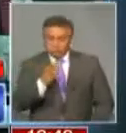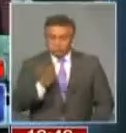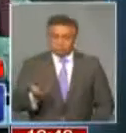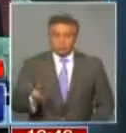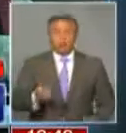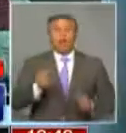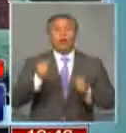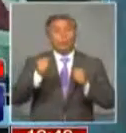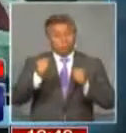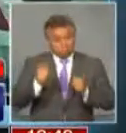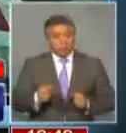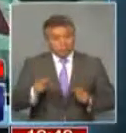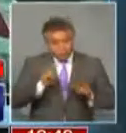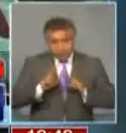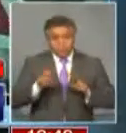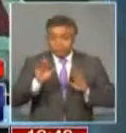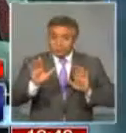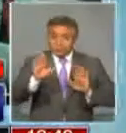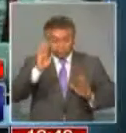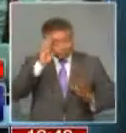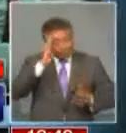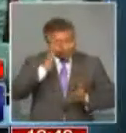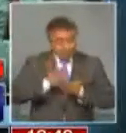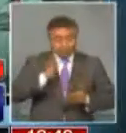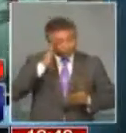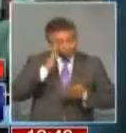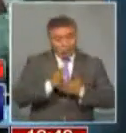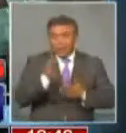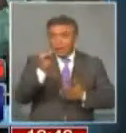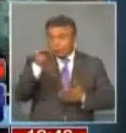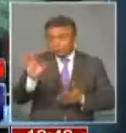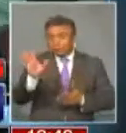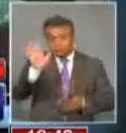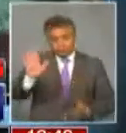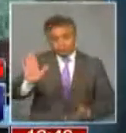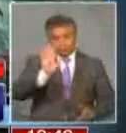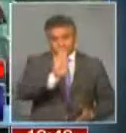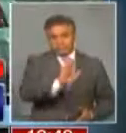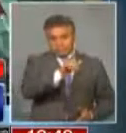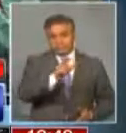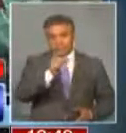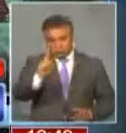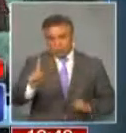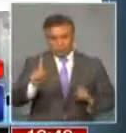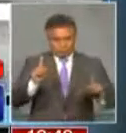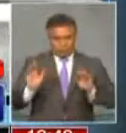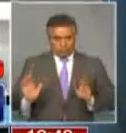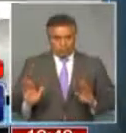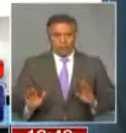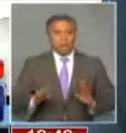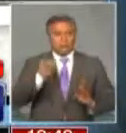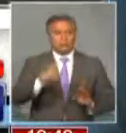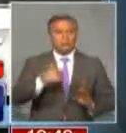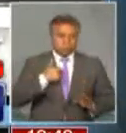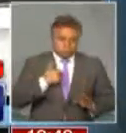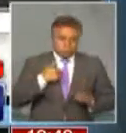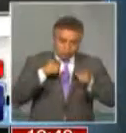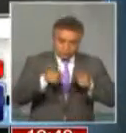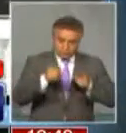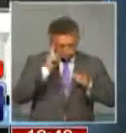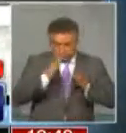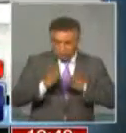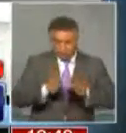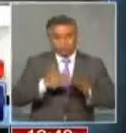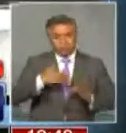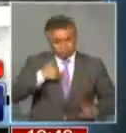podría tener la misma reacción o no, pero son decisiones individuales, son decisiones personales que toma cada una. Y en ese sentido,